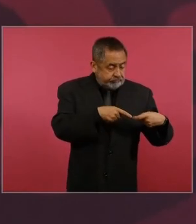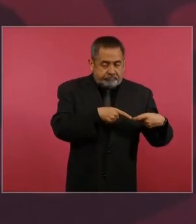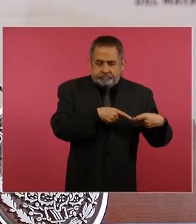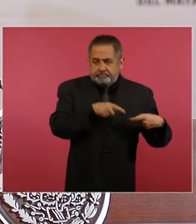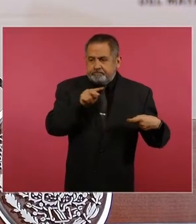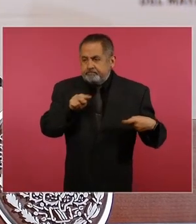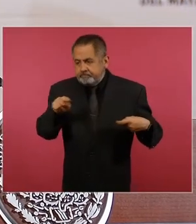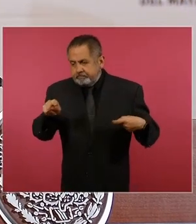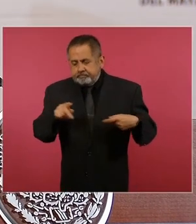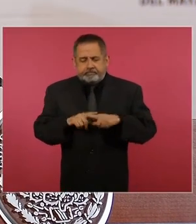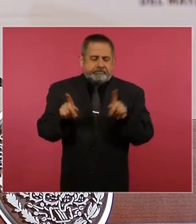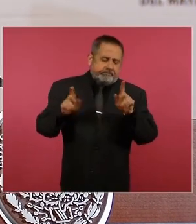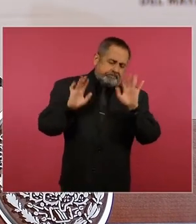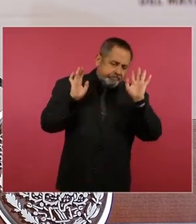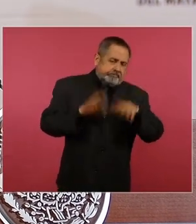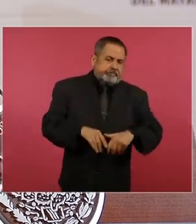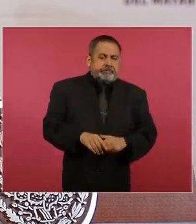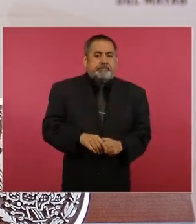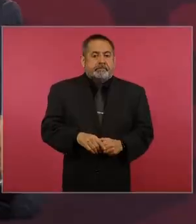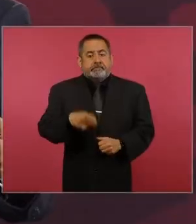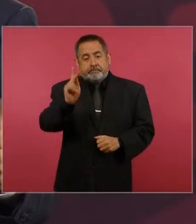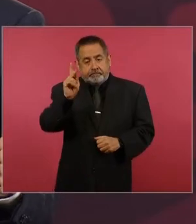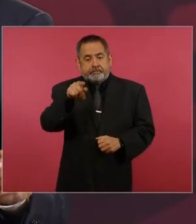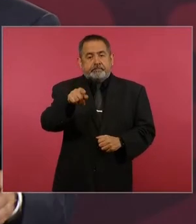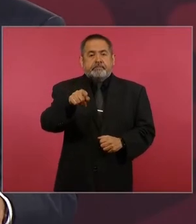las cosas de manera distinta, pero